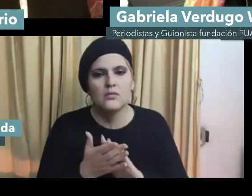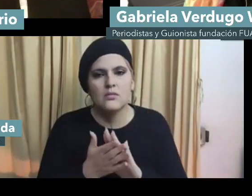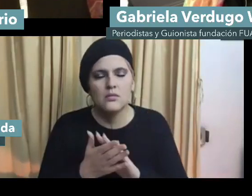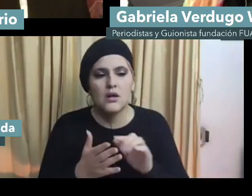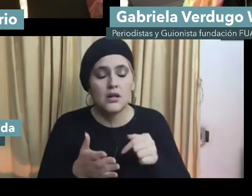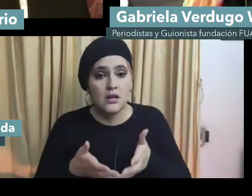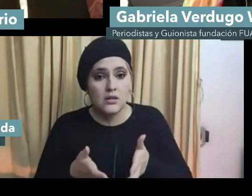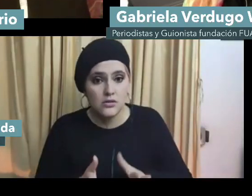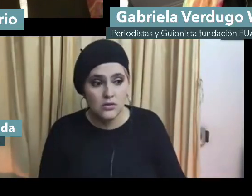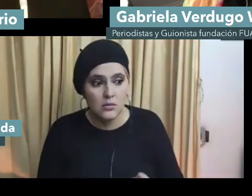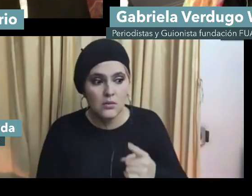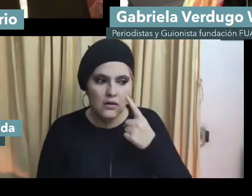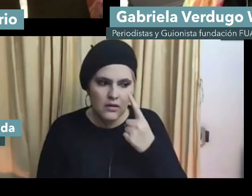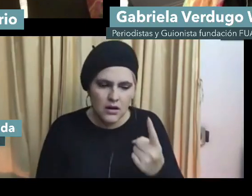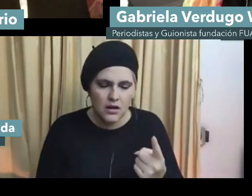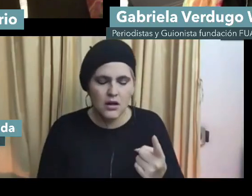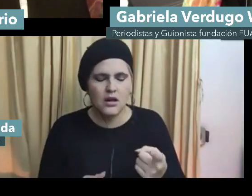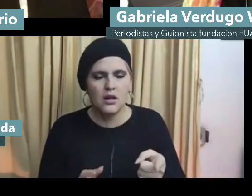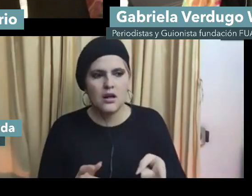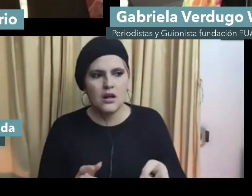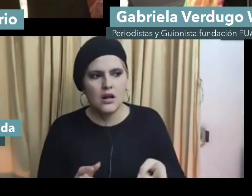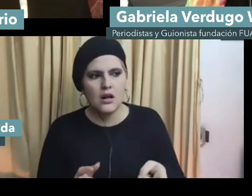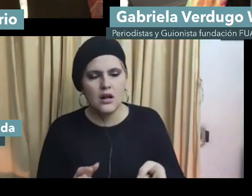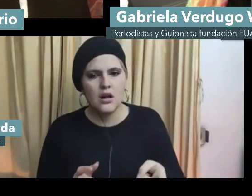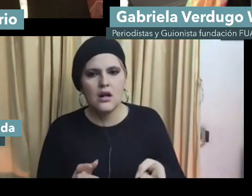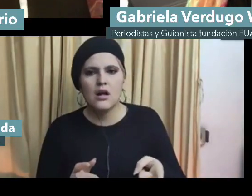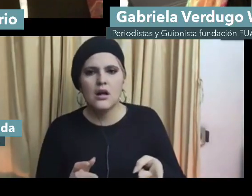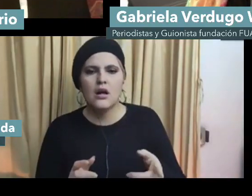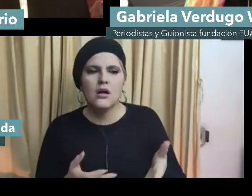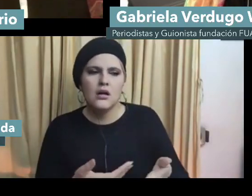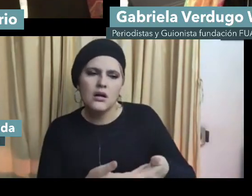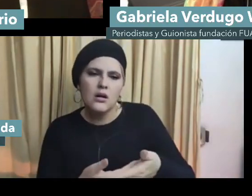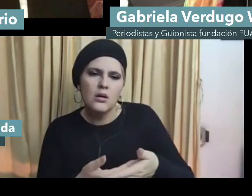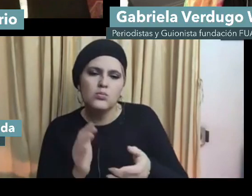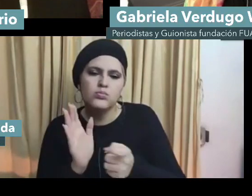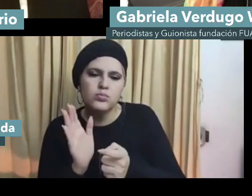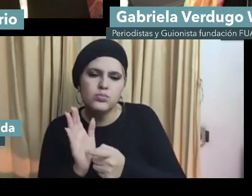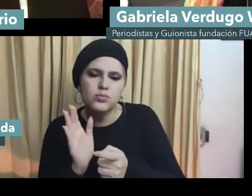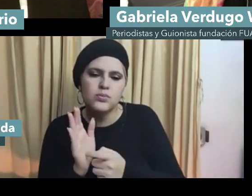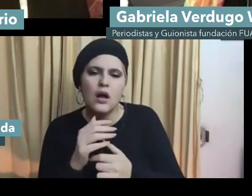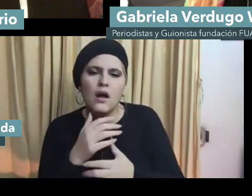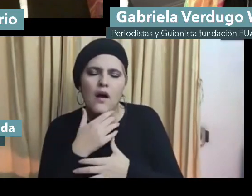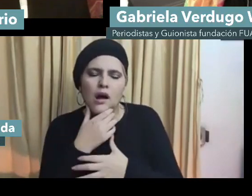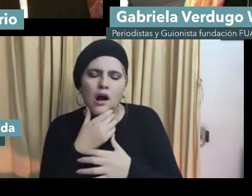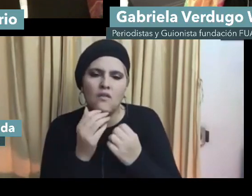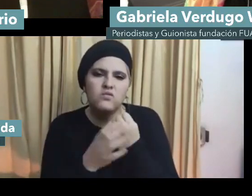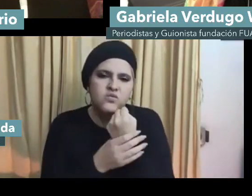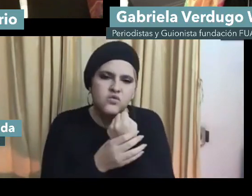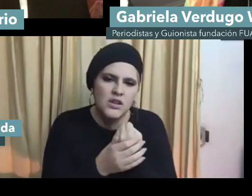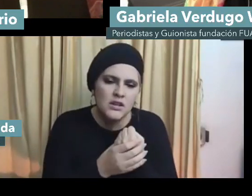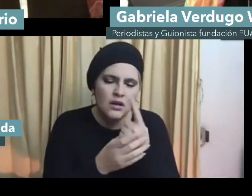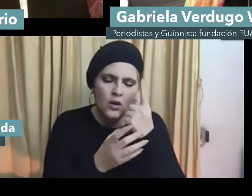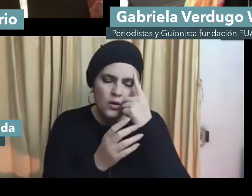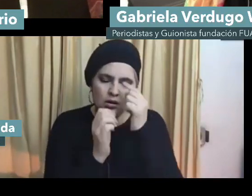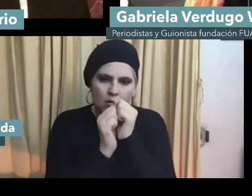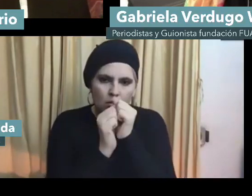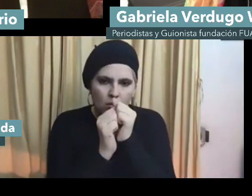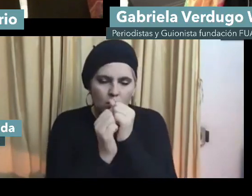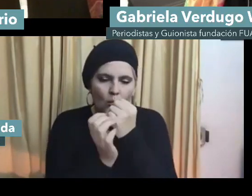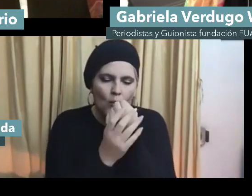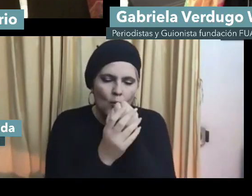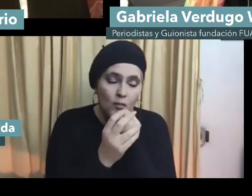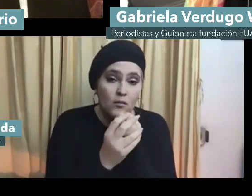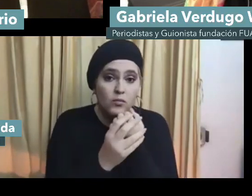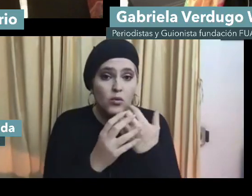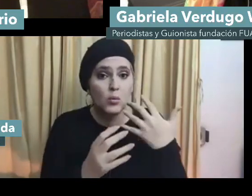dan al nacer. No, en el fondo, no tuvo una asfixia o encefalopatía hipóxico-isquémica importante que